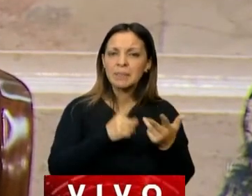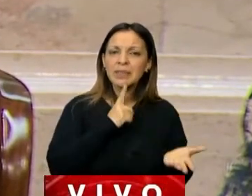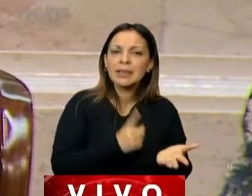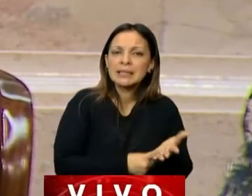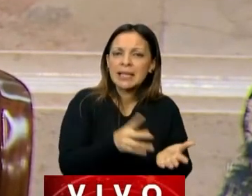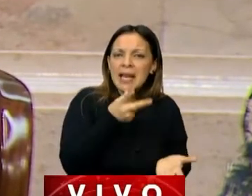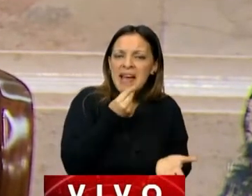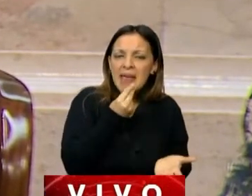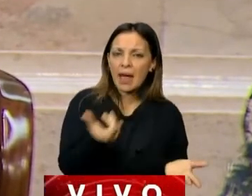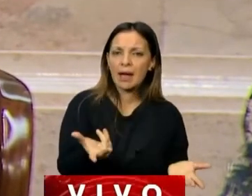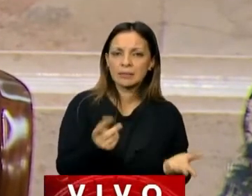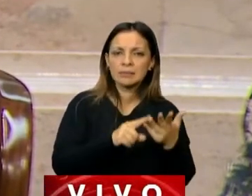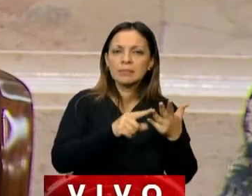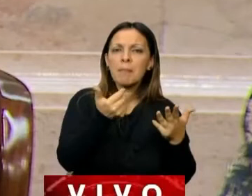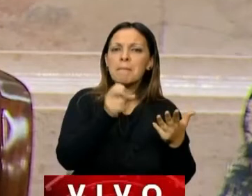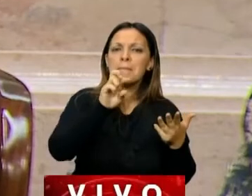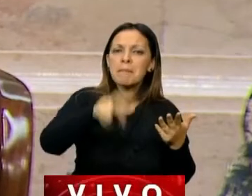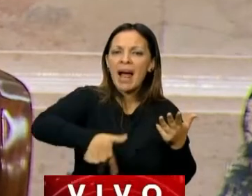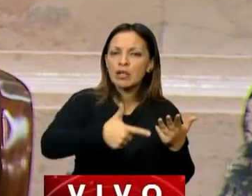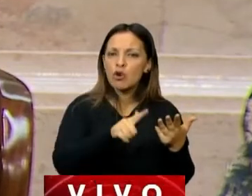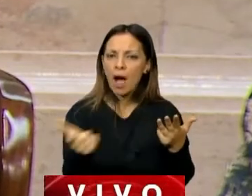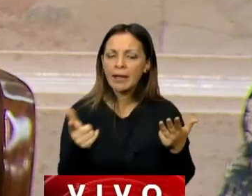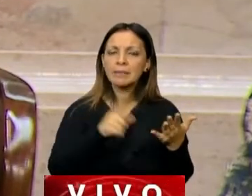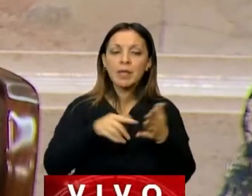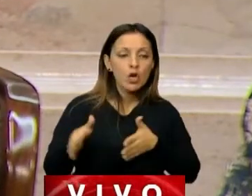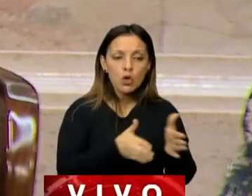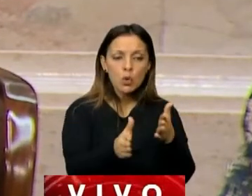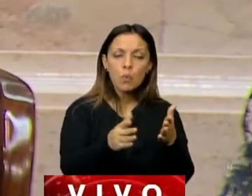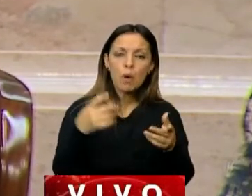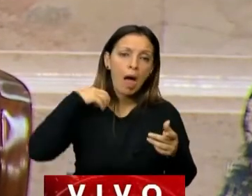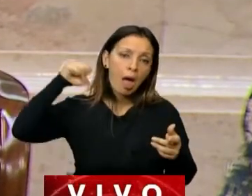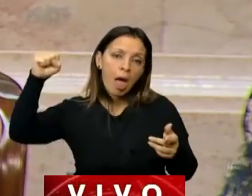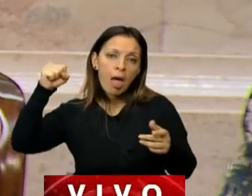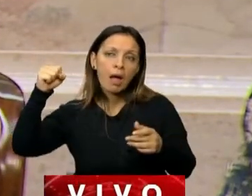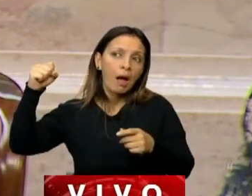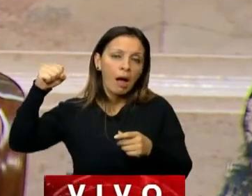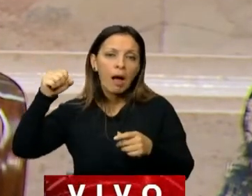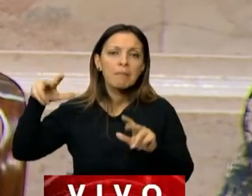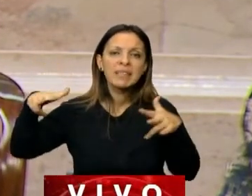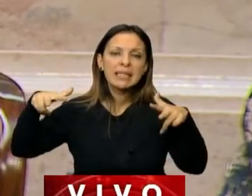decisiones, que no tiene plan, que no tiene rumbo y que es manejado por la presidenta del Senado.